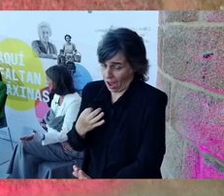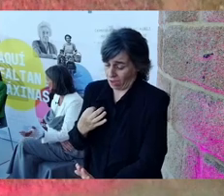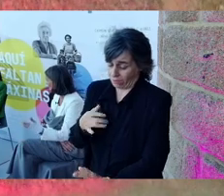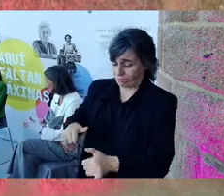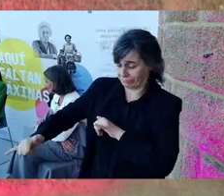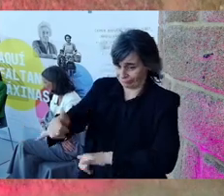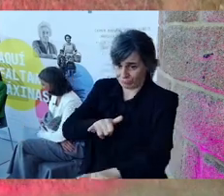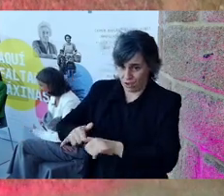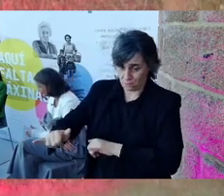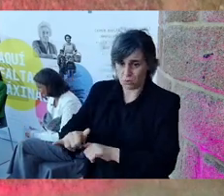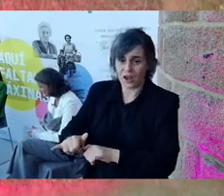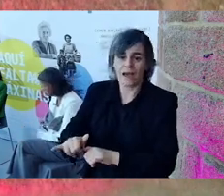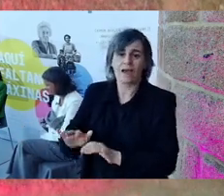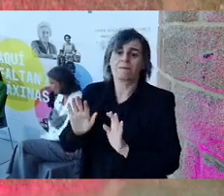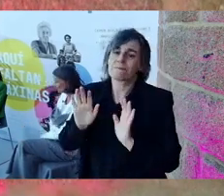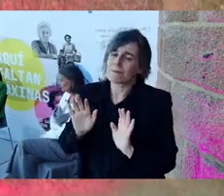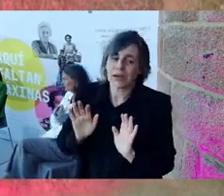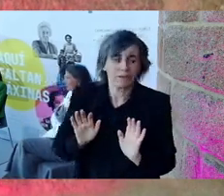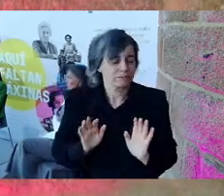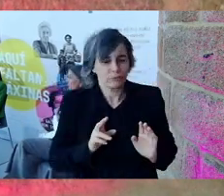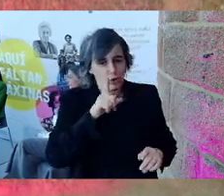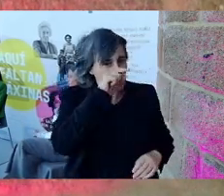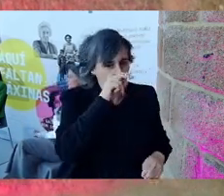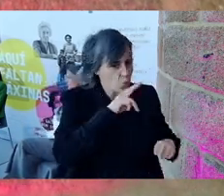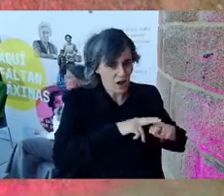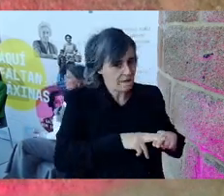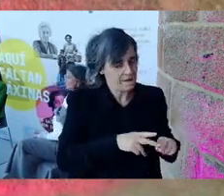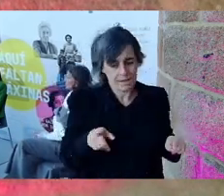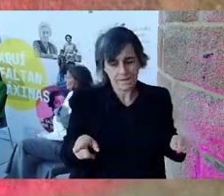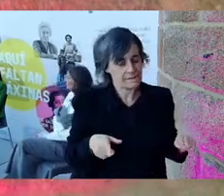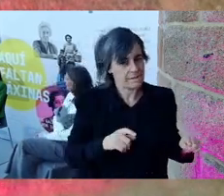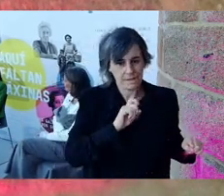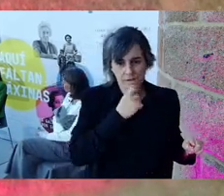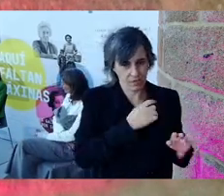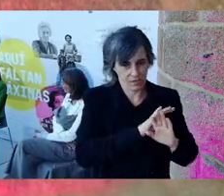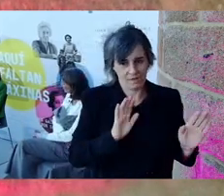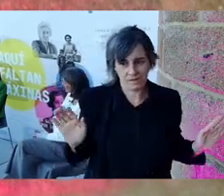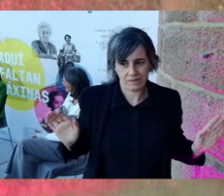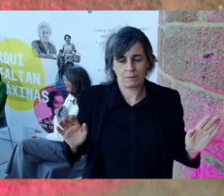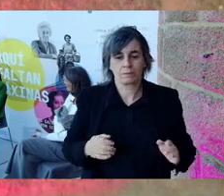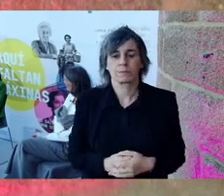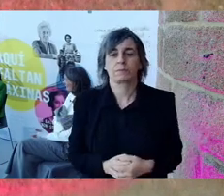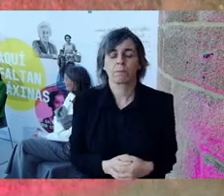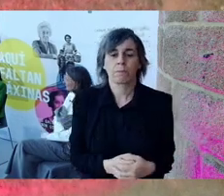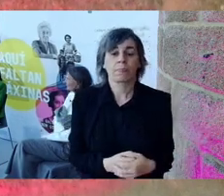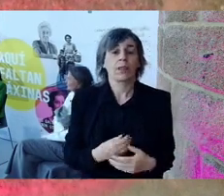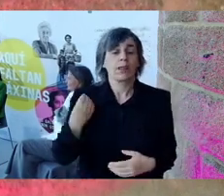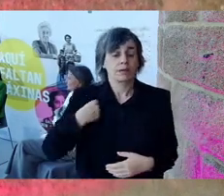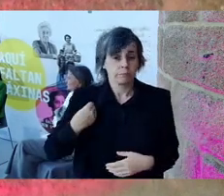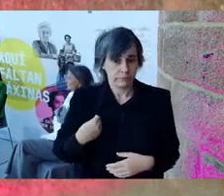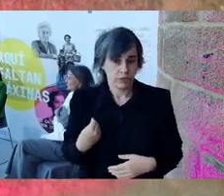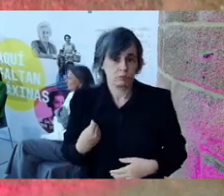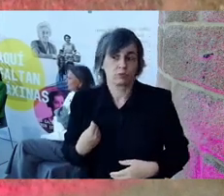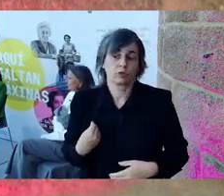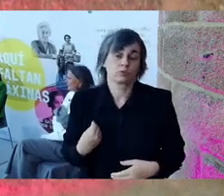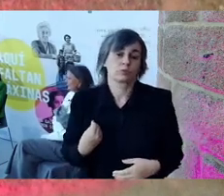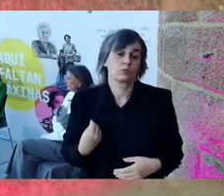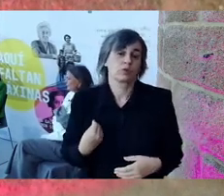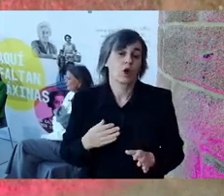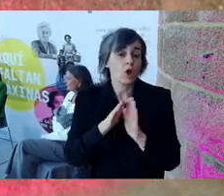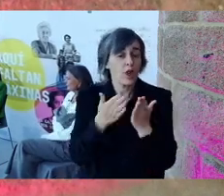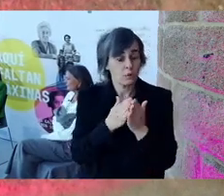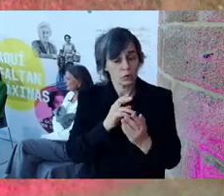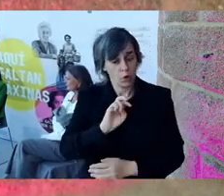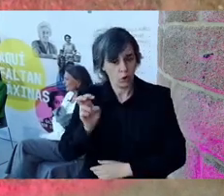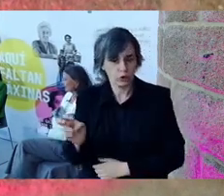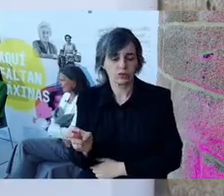Esto Jiménez de Rada, Urraca no se lo perdona y entonces la maltrata ferozmente. Lo que dicen los contemporáneos, la compostelana básicamente, que es la que